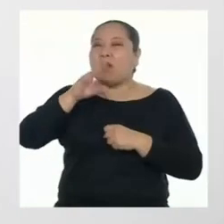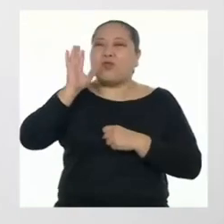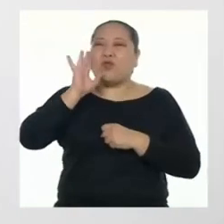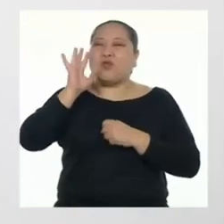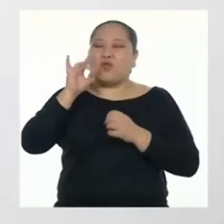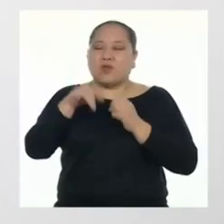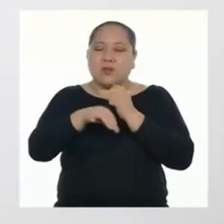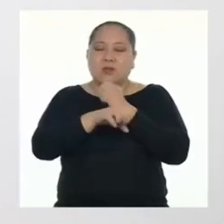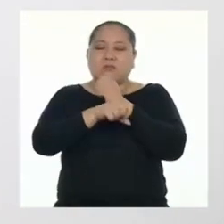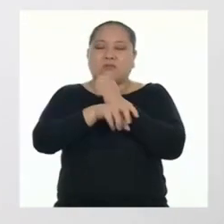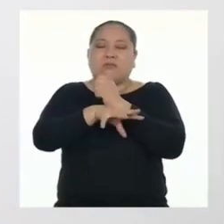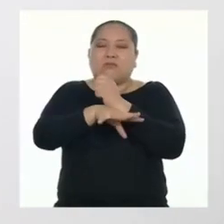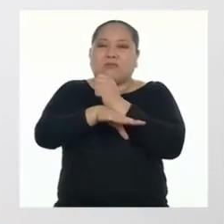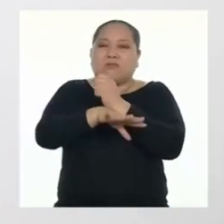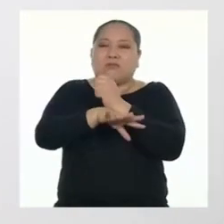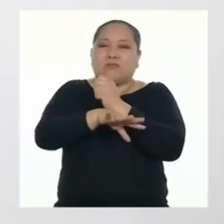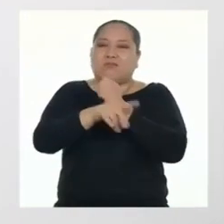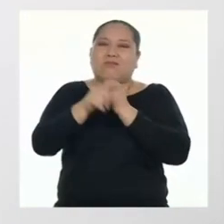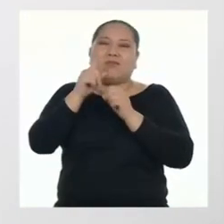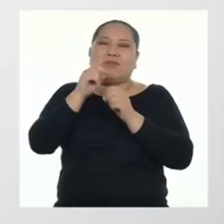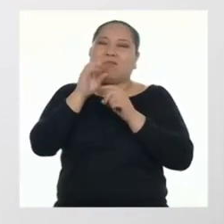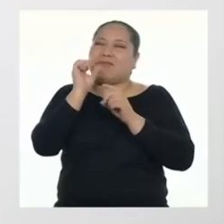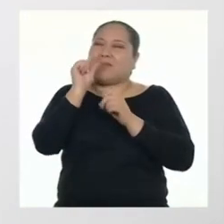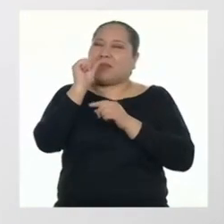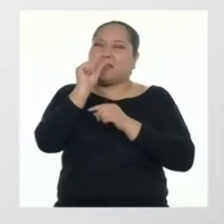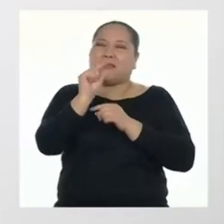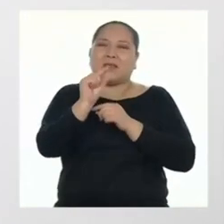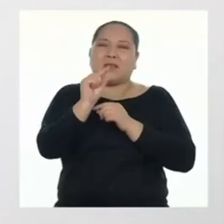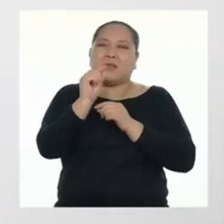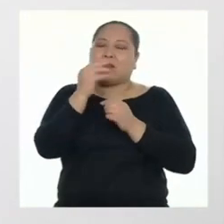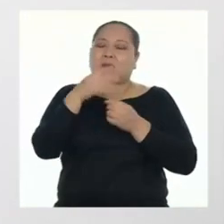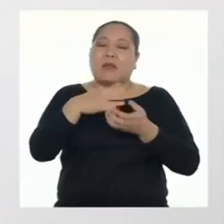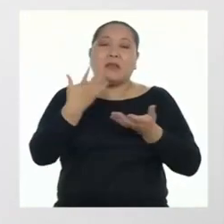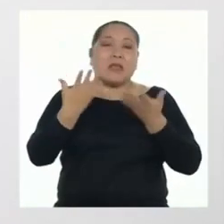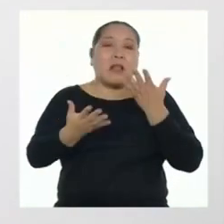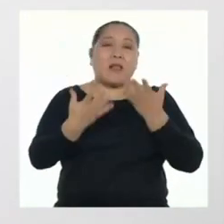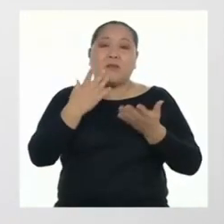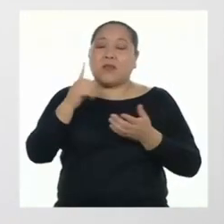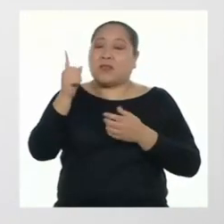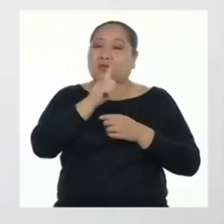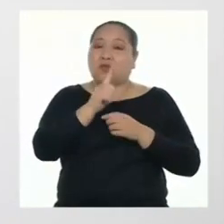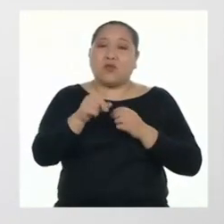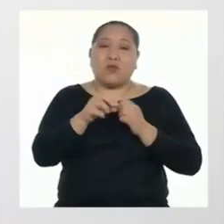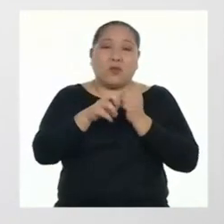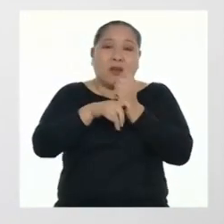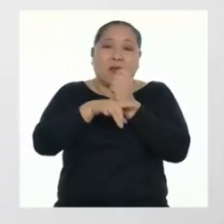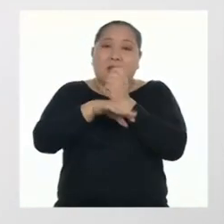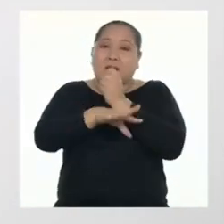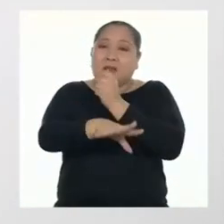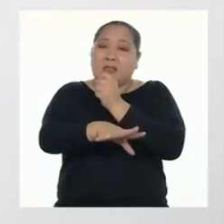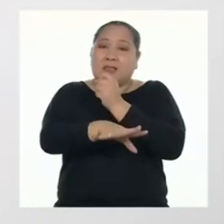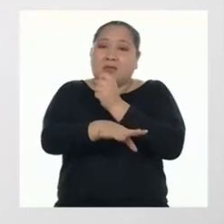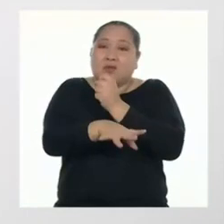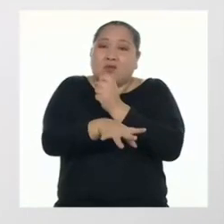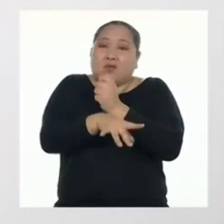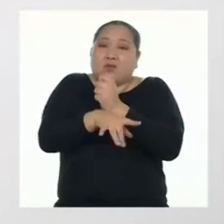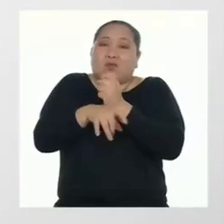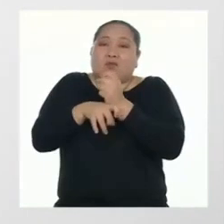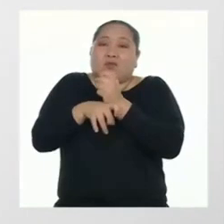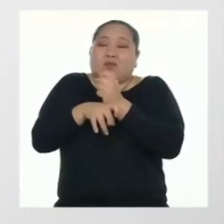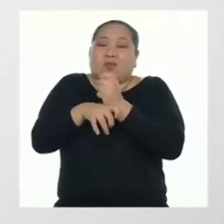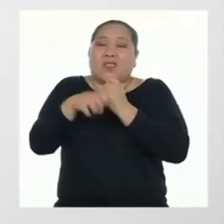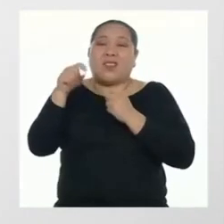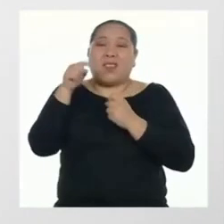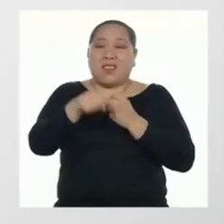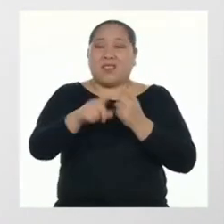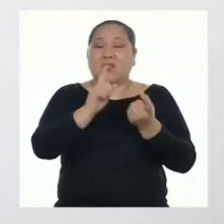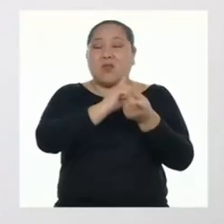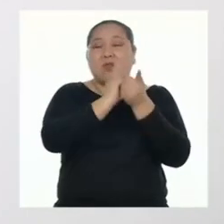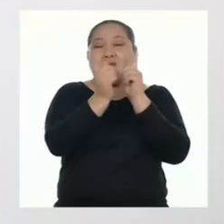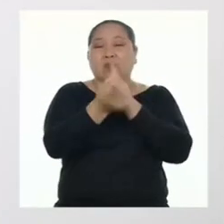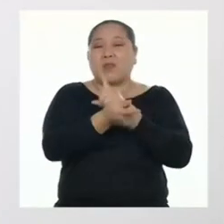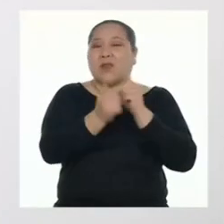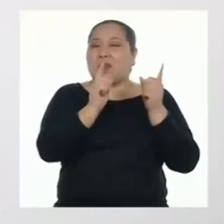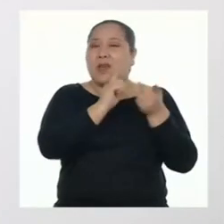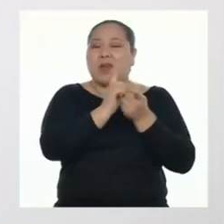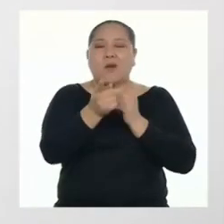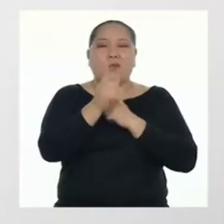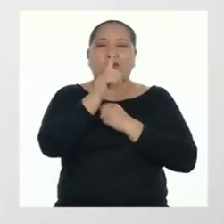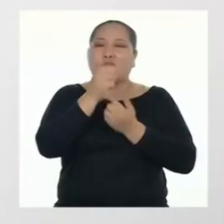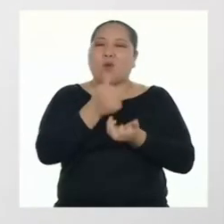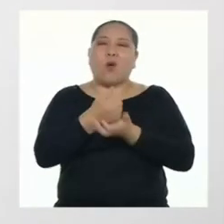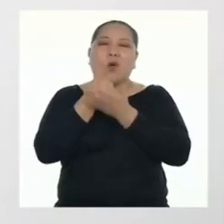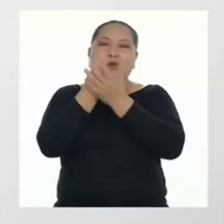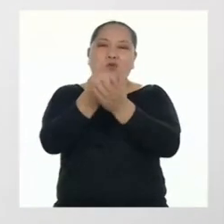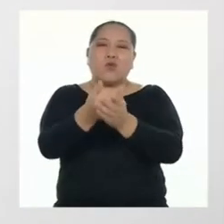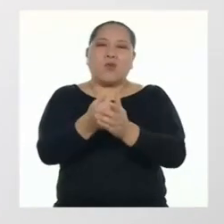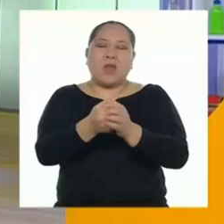contaminada, su crecimiento puede retardar la división o llegar incluso a inhibirse. Este tipo de alteraciones generalmente impide el